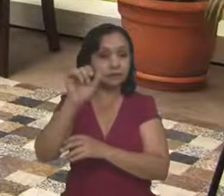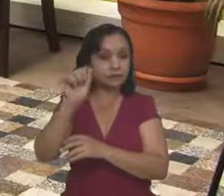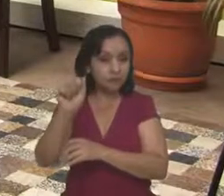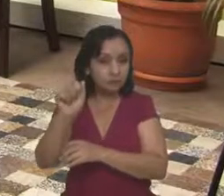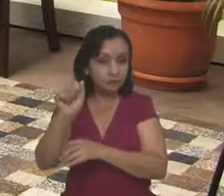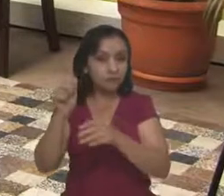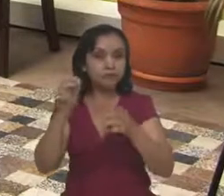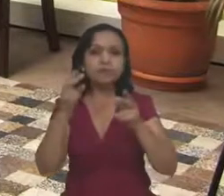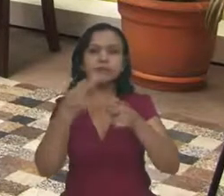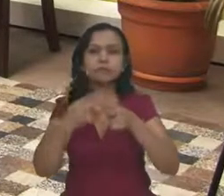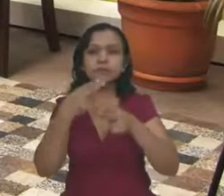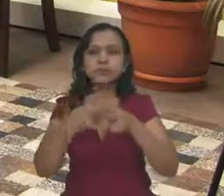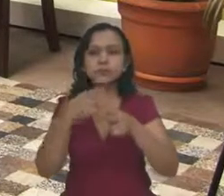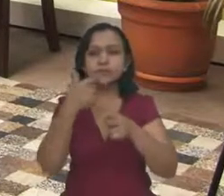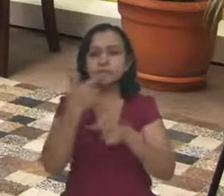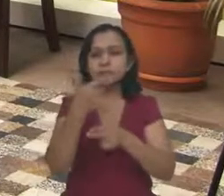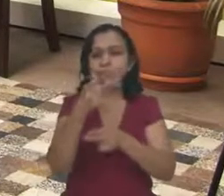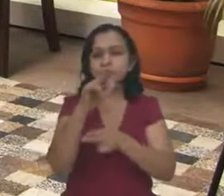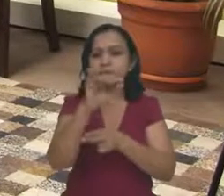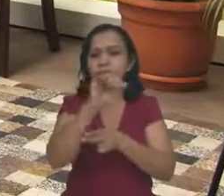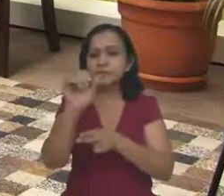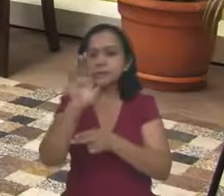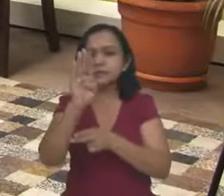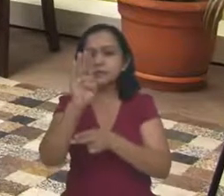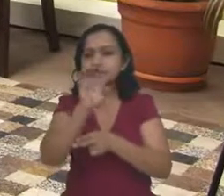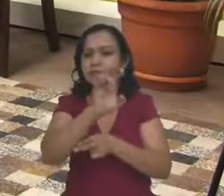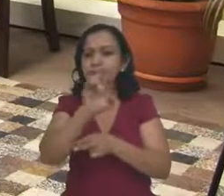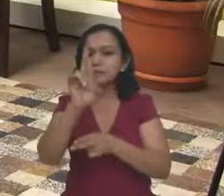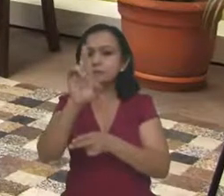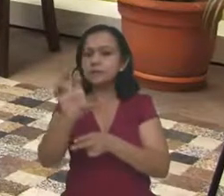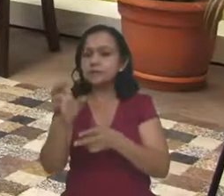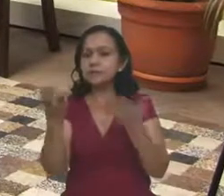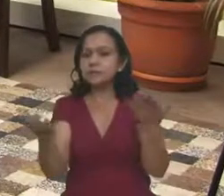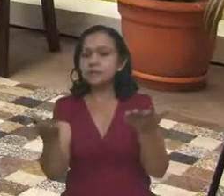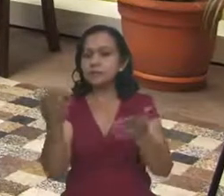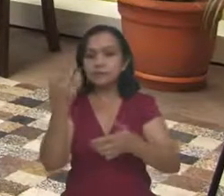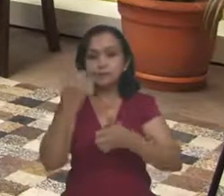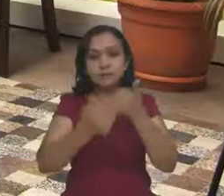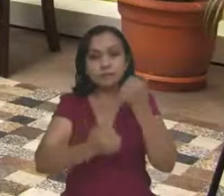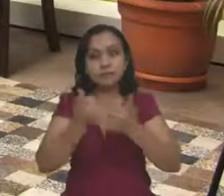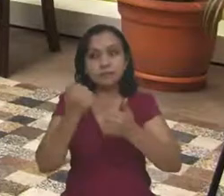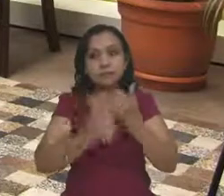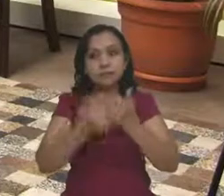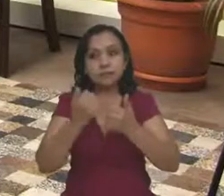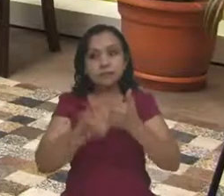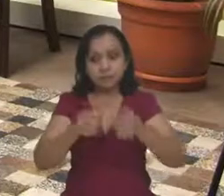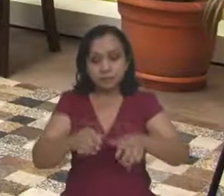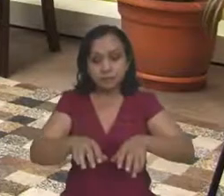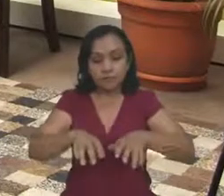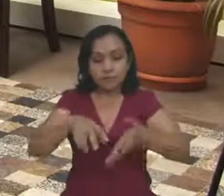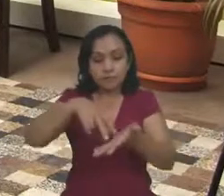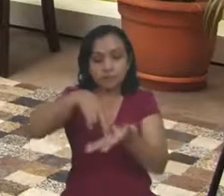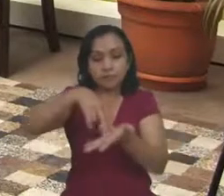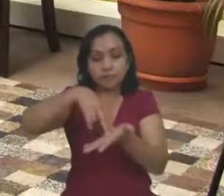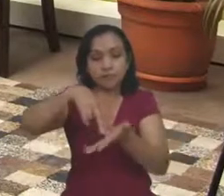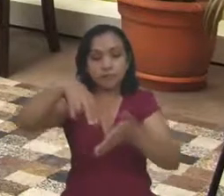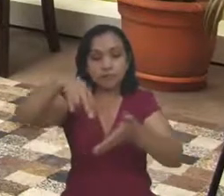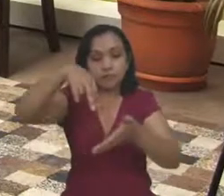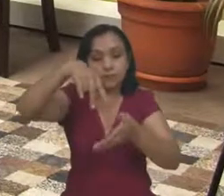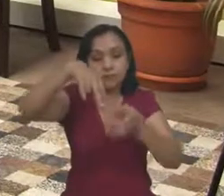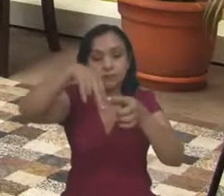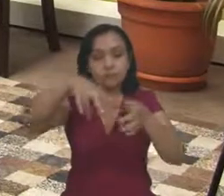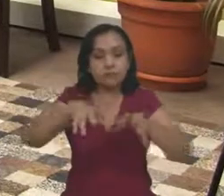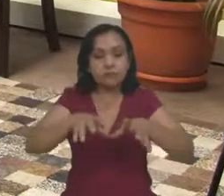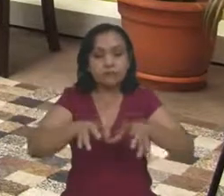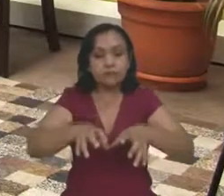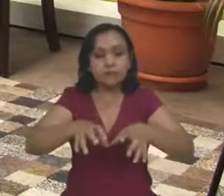una que se llama Guillain-Barré. El Guillain-Barré es una afectación progresiva que va desde los miembros inferiores, va dañando y va